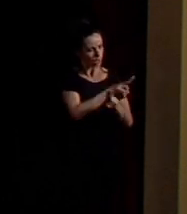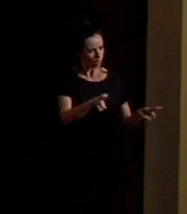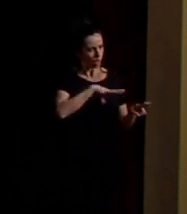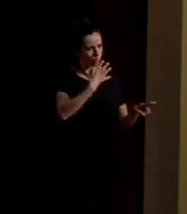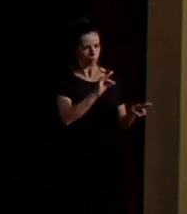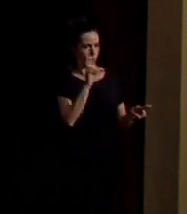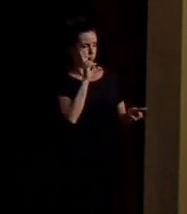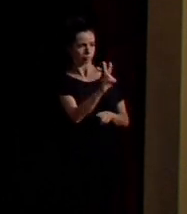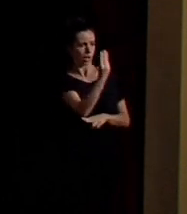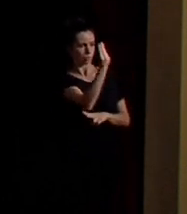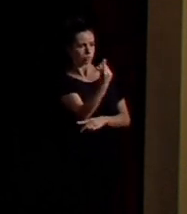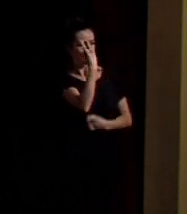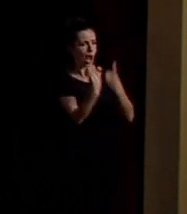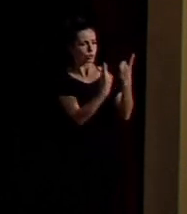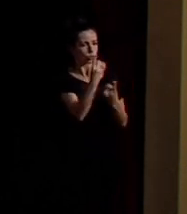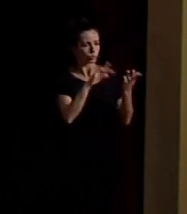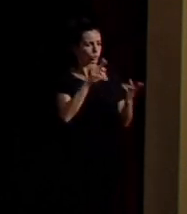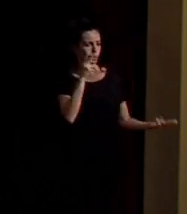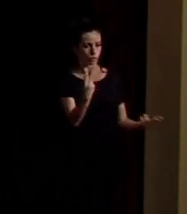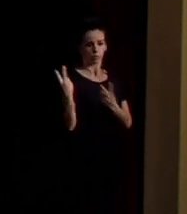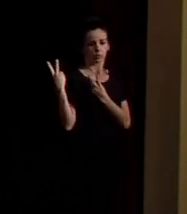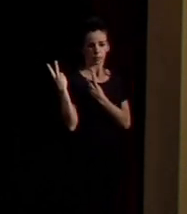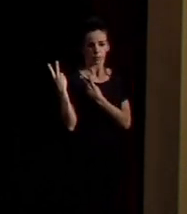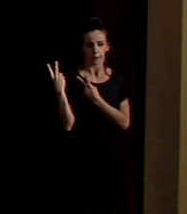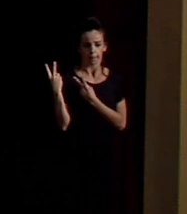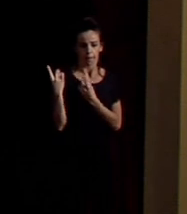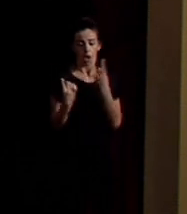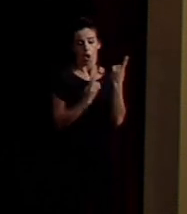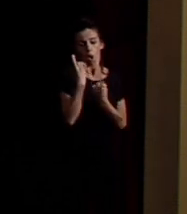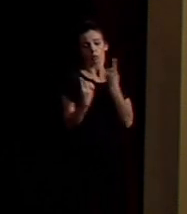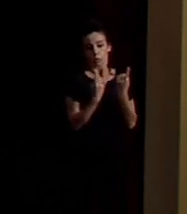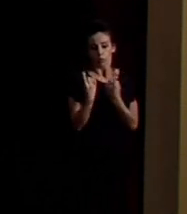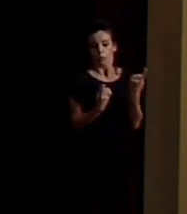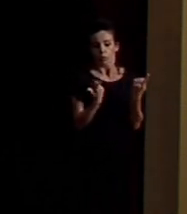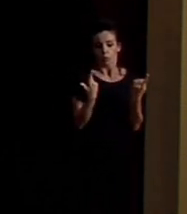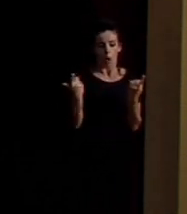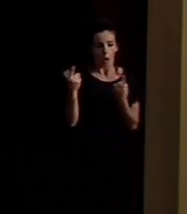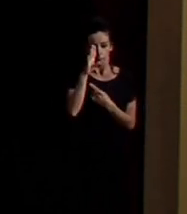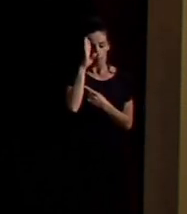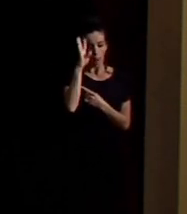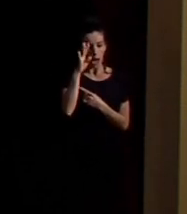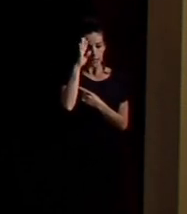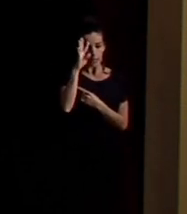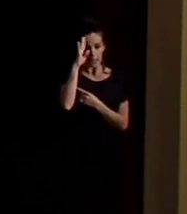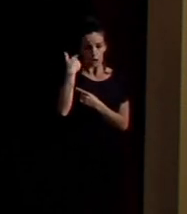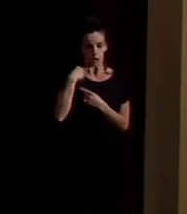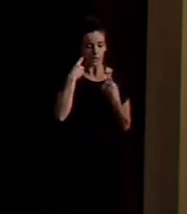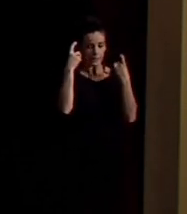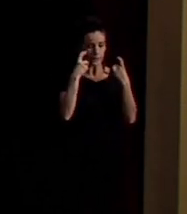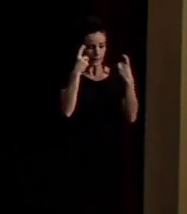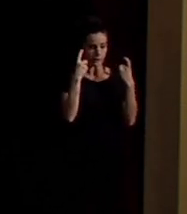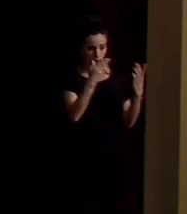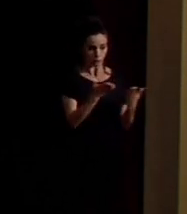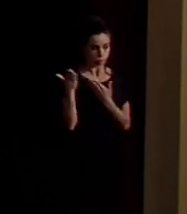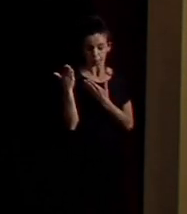identificar con algunos de los sujetos que aparecen en esa diapositiva y sobre los cuales y sobre cuyo imaginario que yo he tratado de reflejar ahí, pues